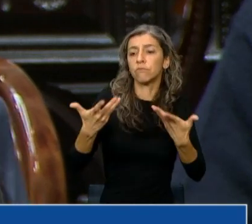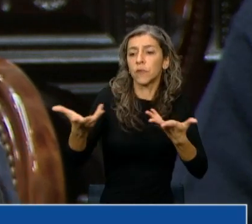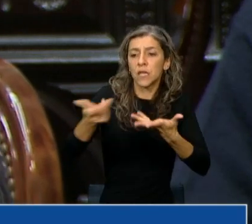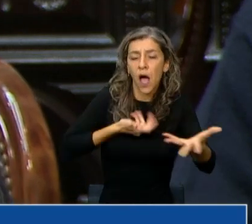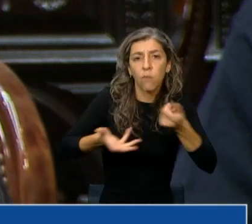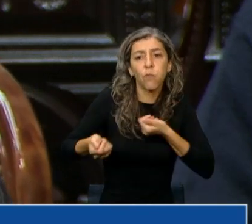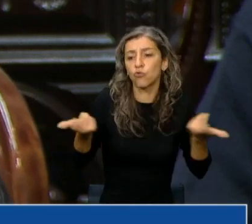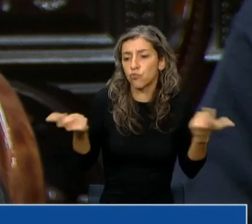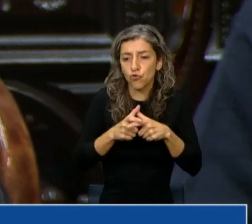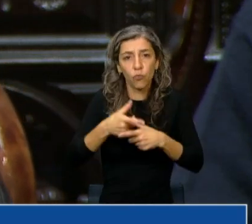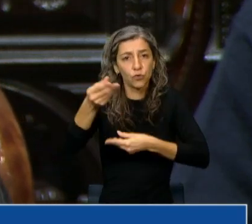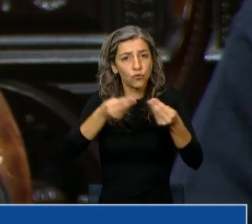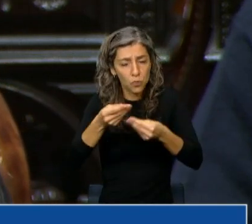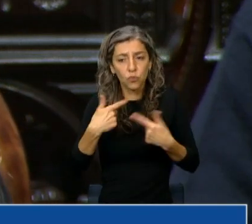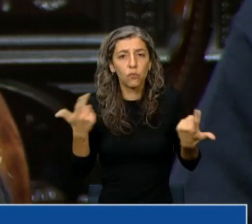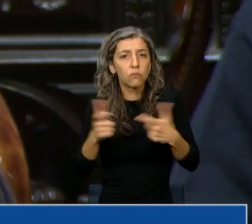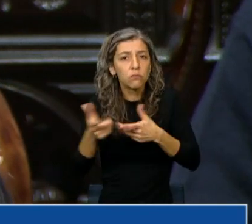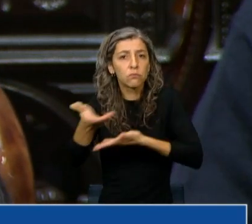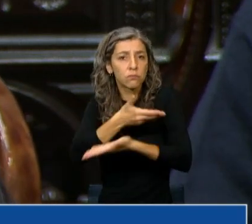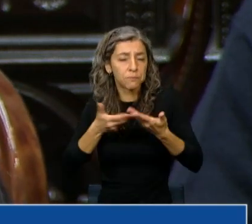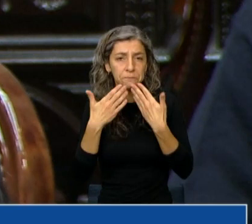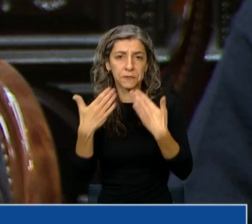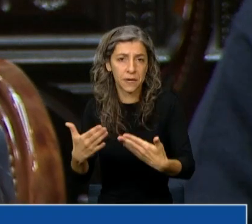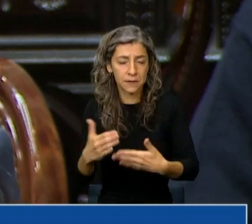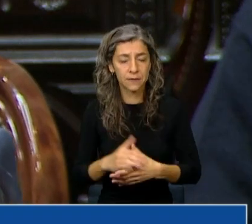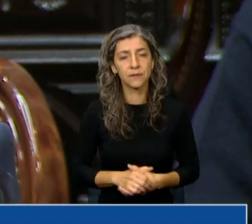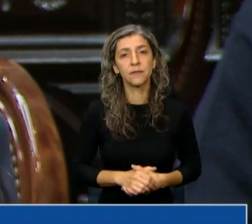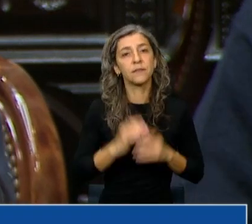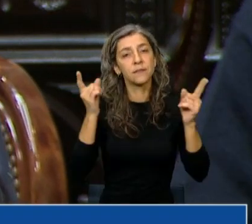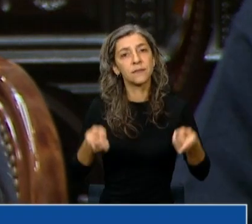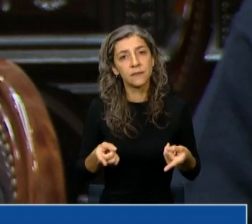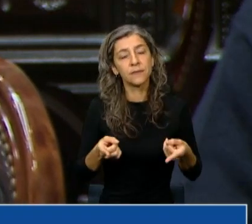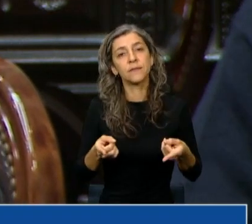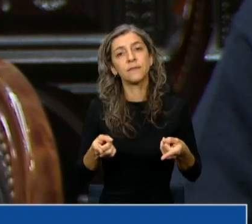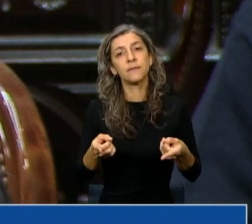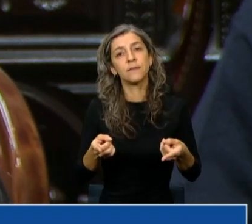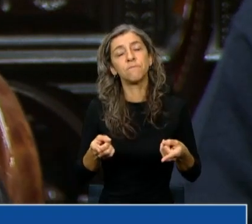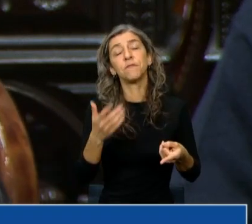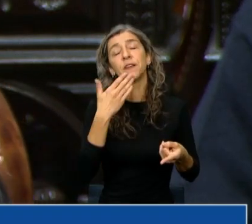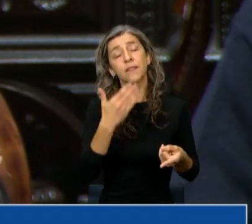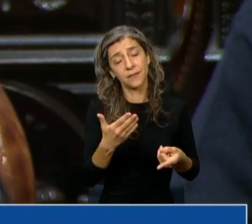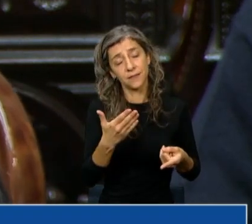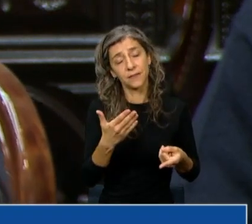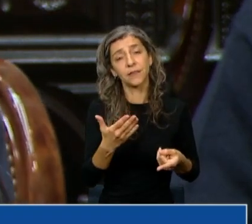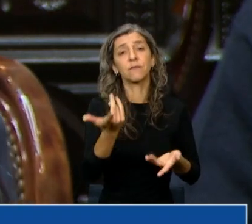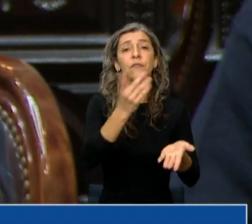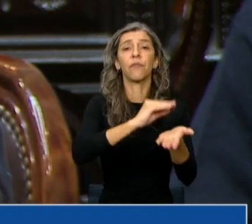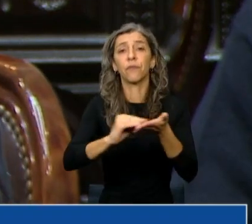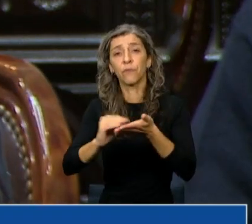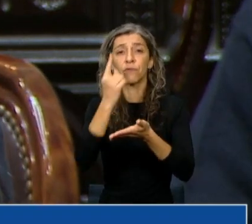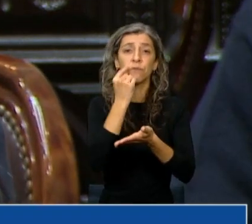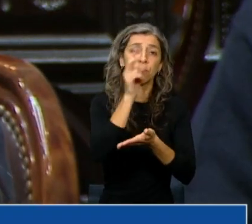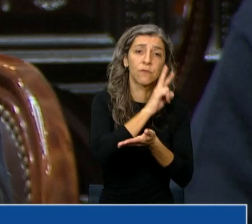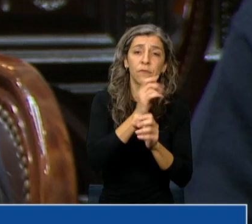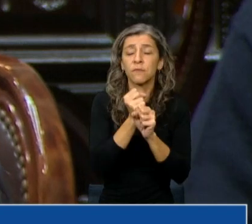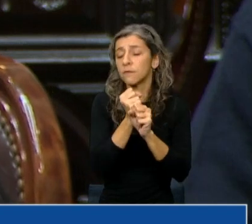militante en la Comisión de Presupuesto y Hacienda. Y agradezco el trabajo que señoras y señores diputados han